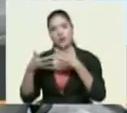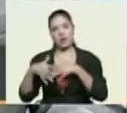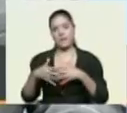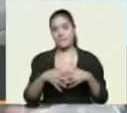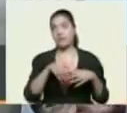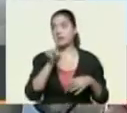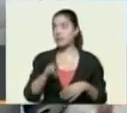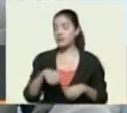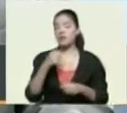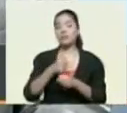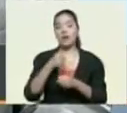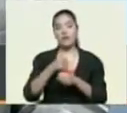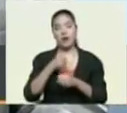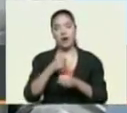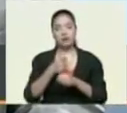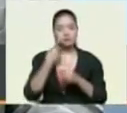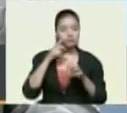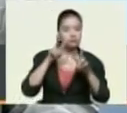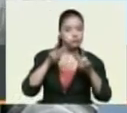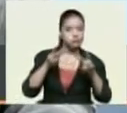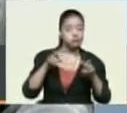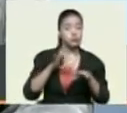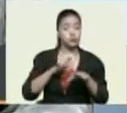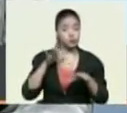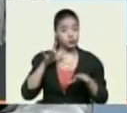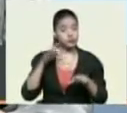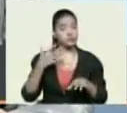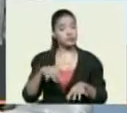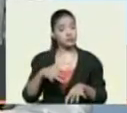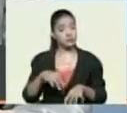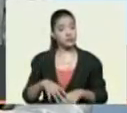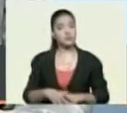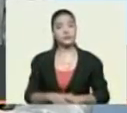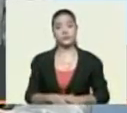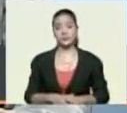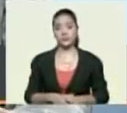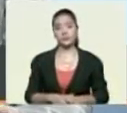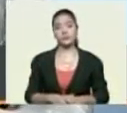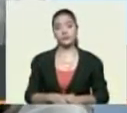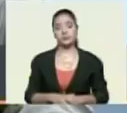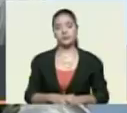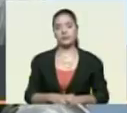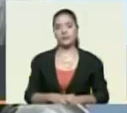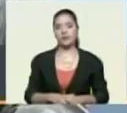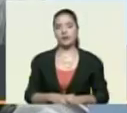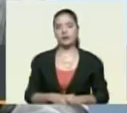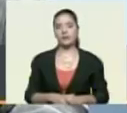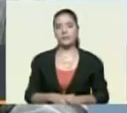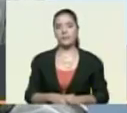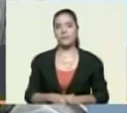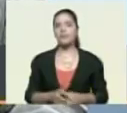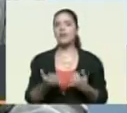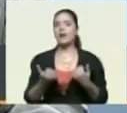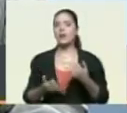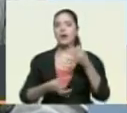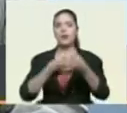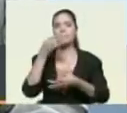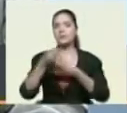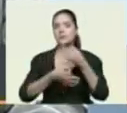también trabajando otros casos que son muy delicados. En este me quería referir entonces ahora